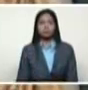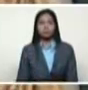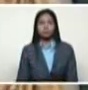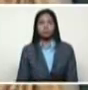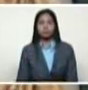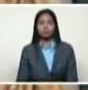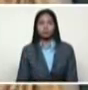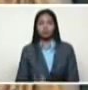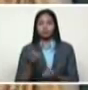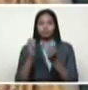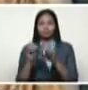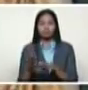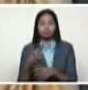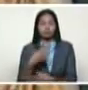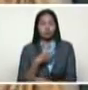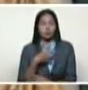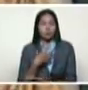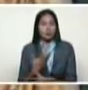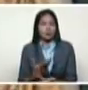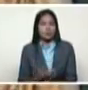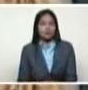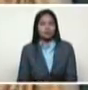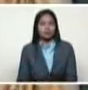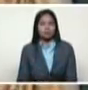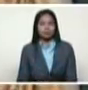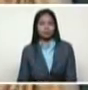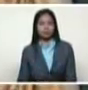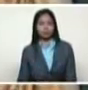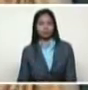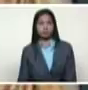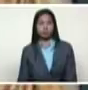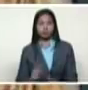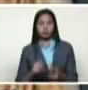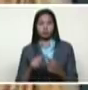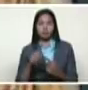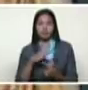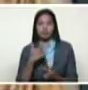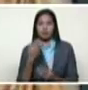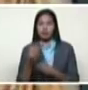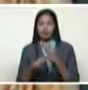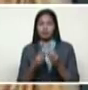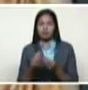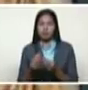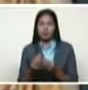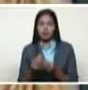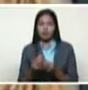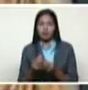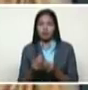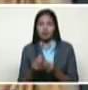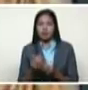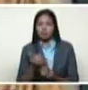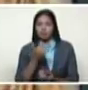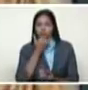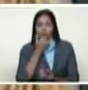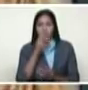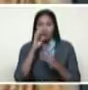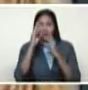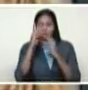Viene fracasando. Y entonces actúan como con desengaño, como con deseo